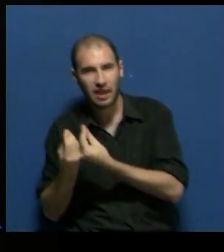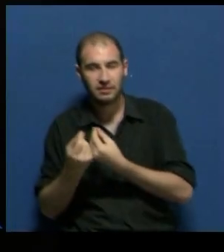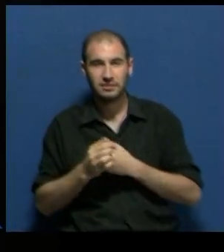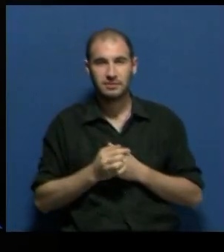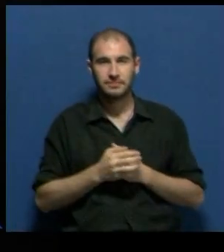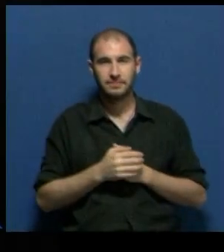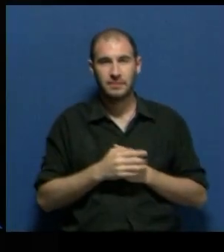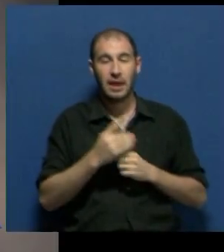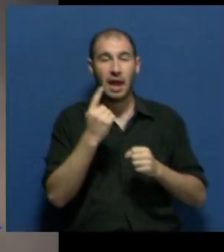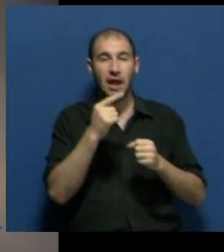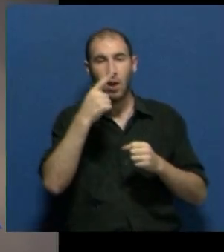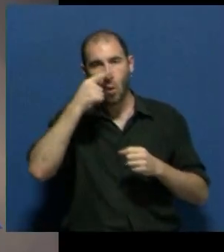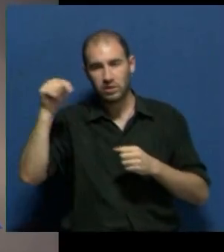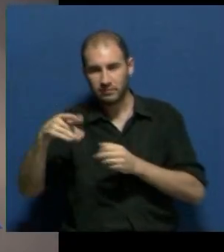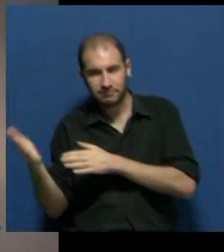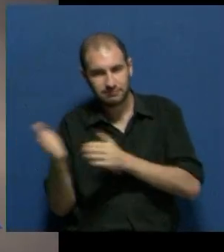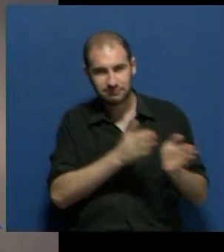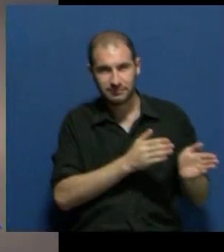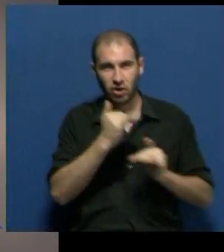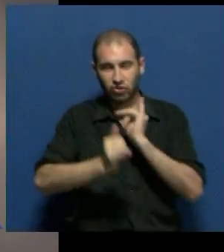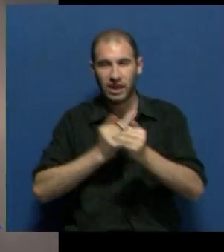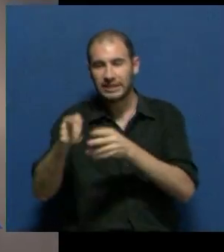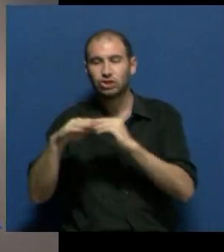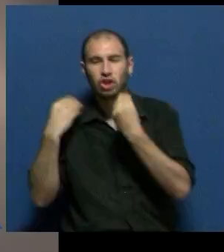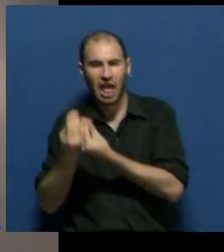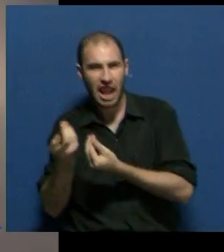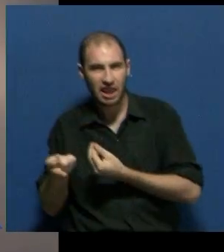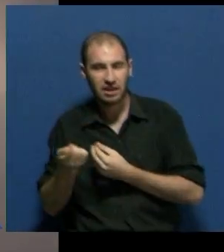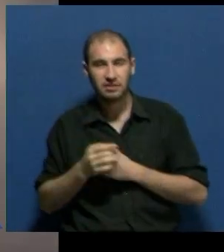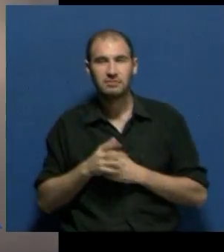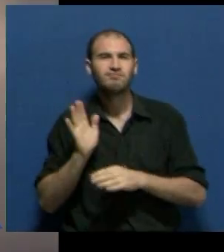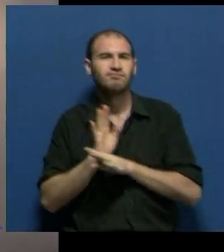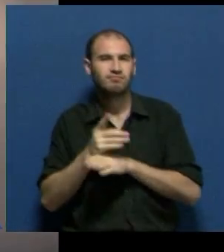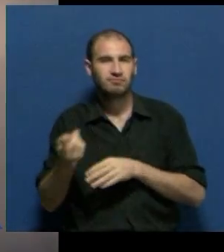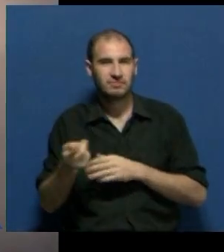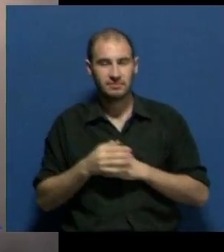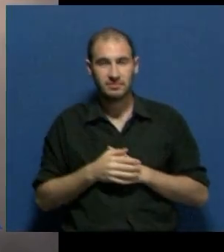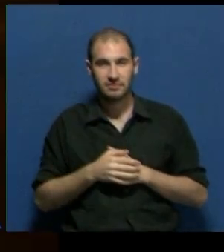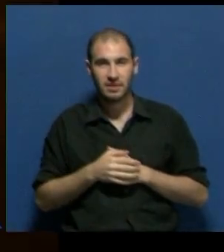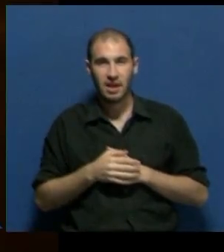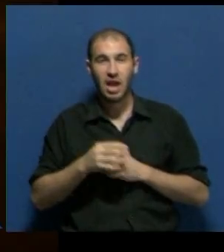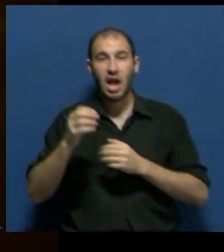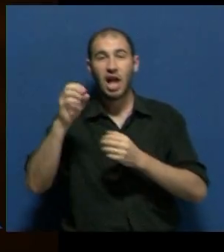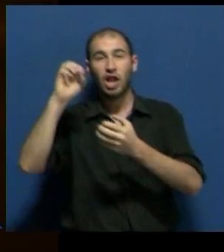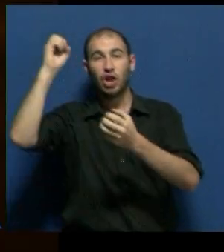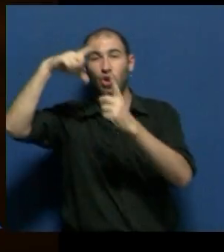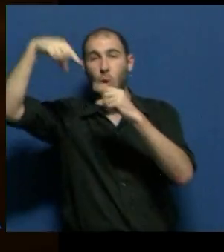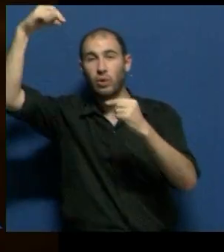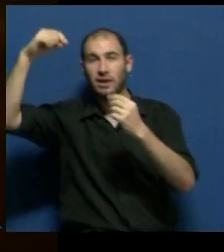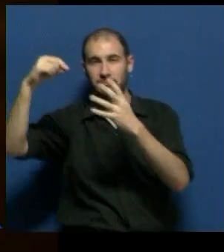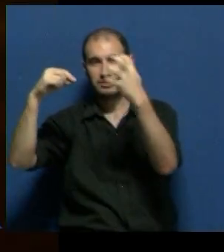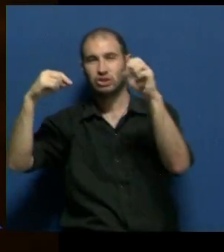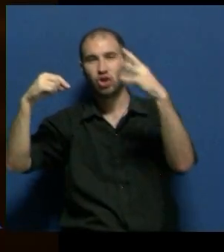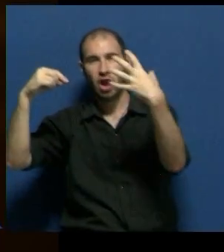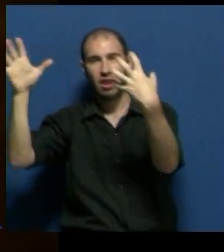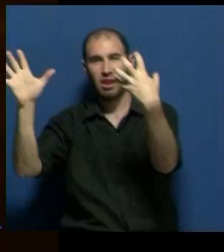Entendamos al último, empecemos de atrás para adelante. El eclipse total es cuando la luna se posiciona entre